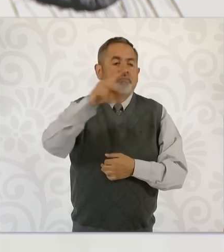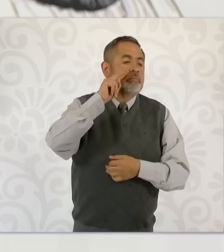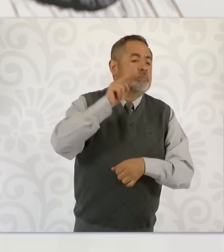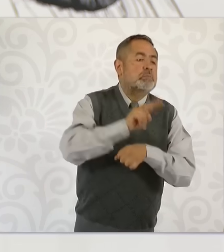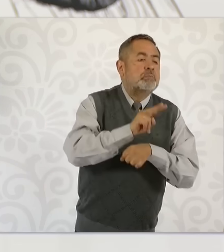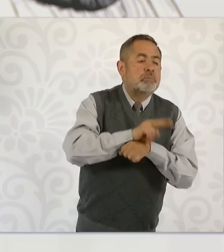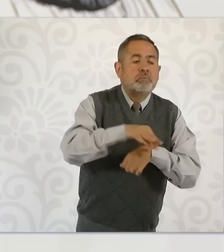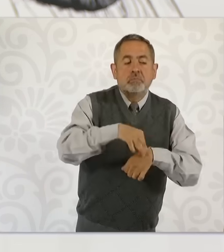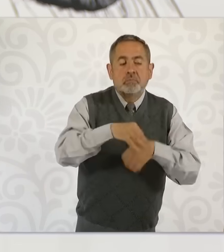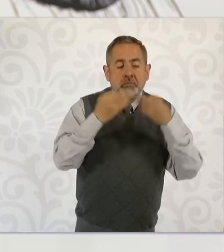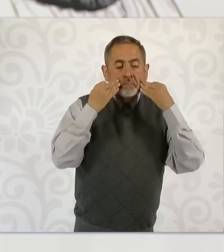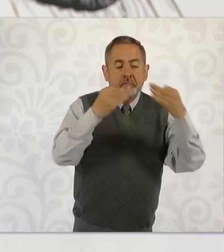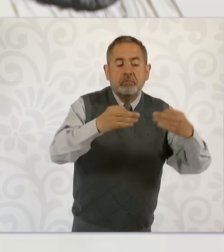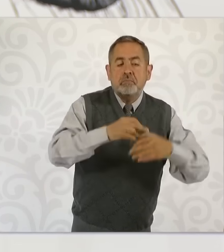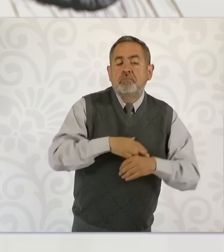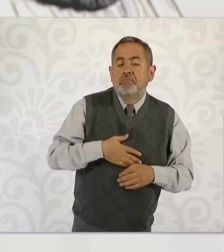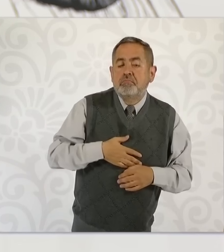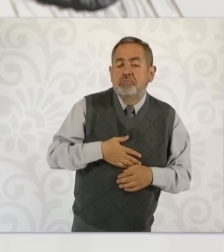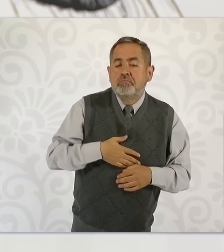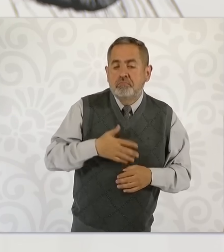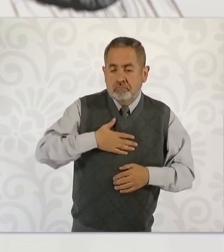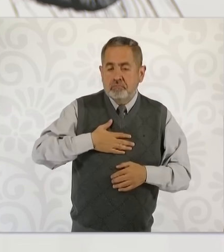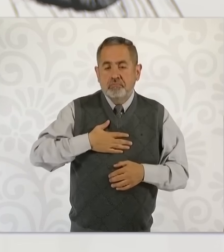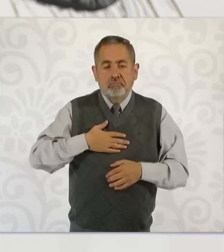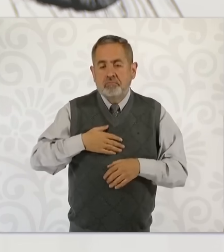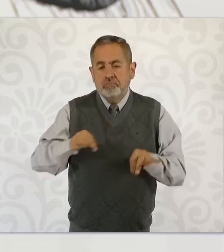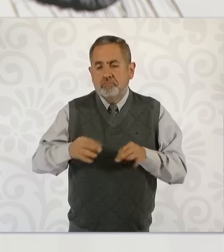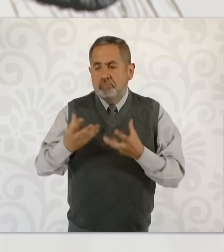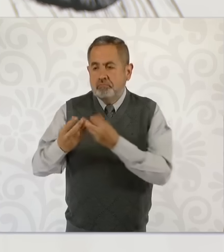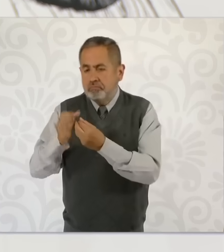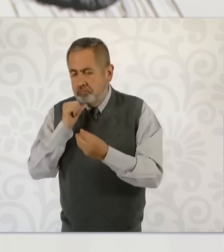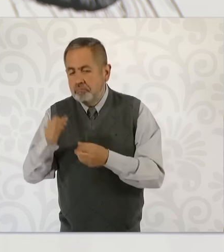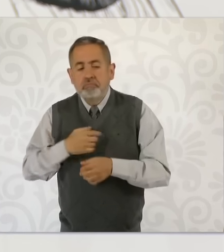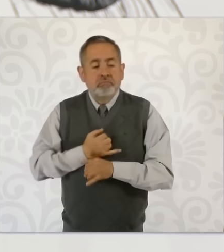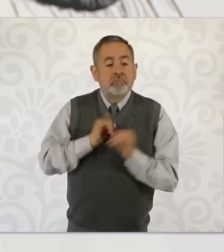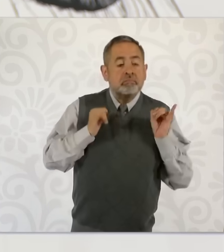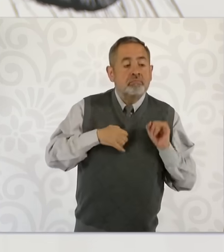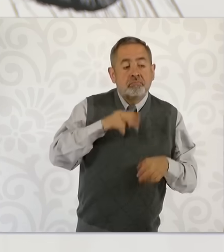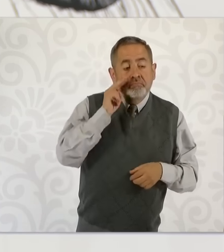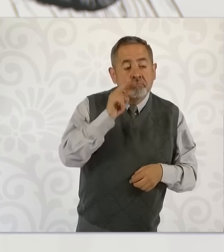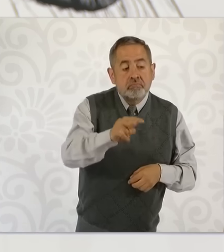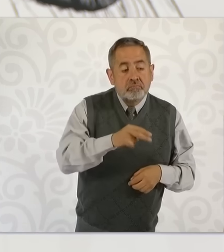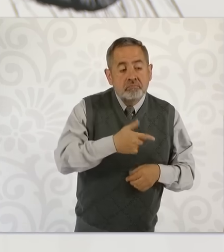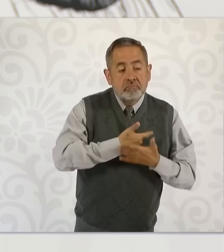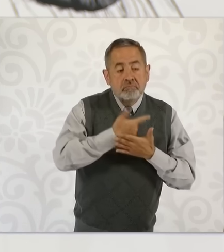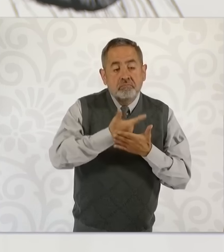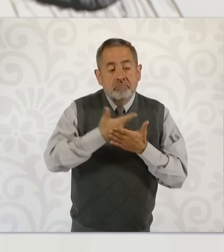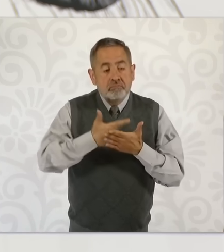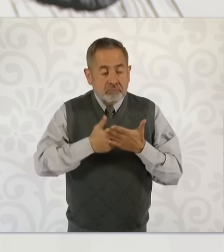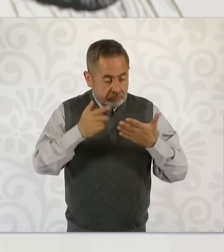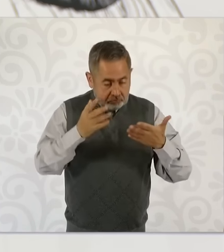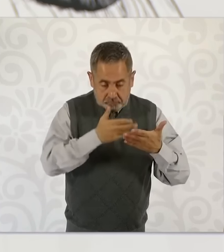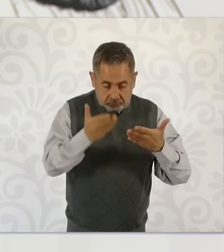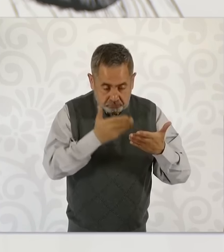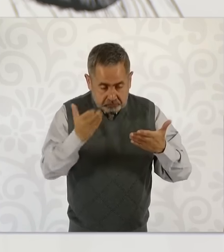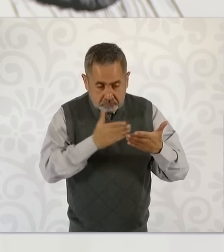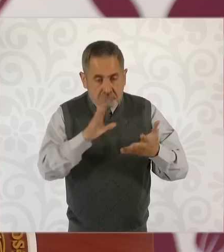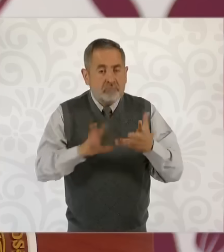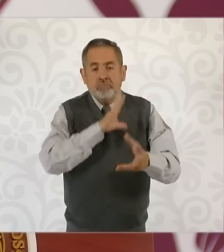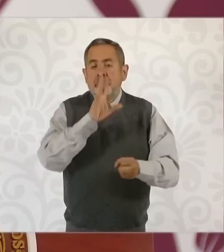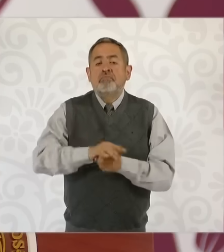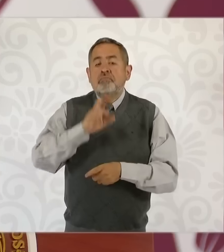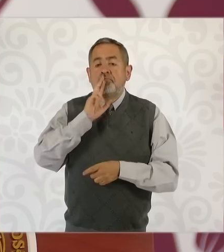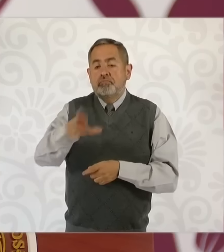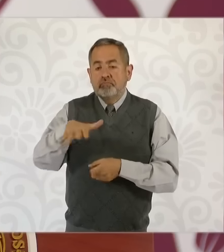casos observadores independientes, que van a estar revisando cuánto tiempo para poder dar todos los resultados, incluidos